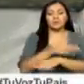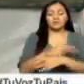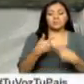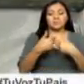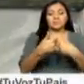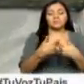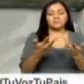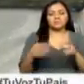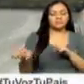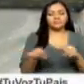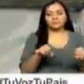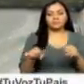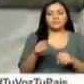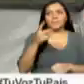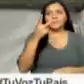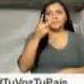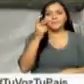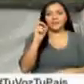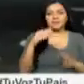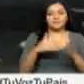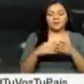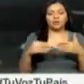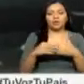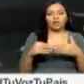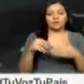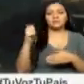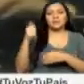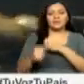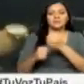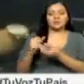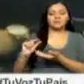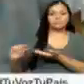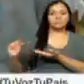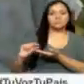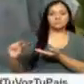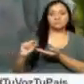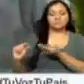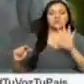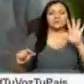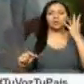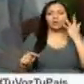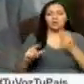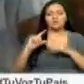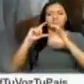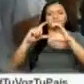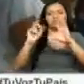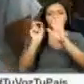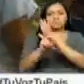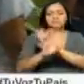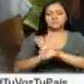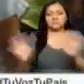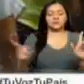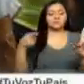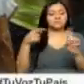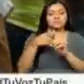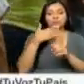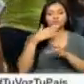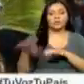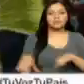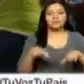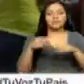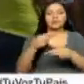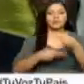hasta $20,000 a 10 años plazo. Estos créditos se entregan en 5 días y tienen como destino propiciar actividades